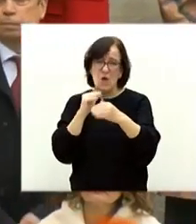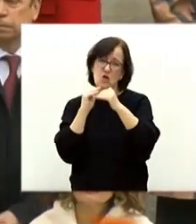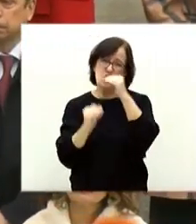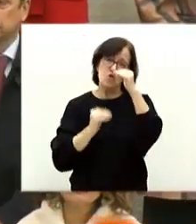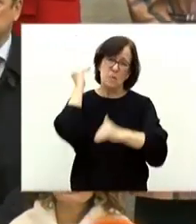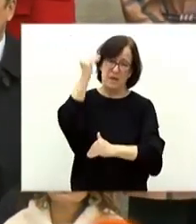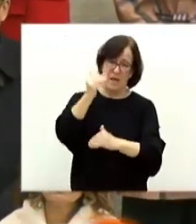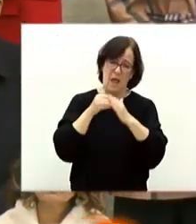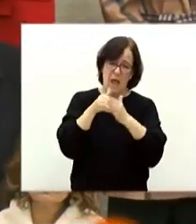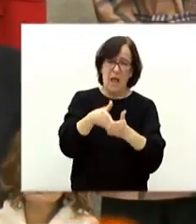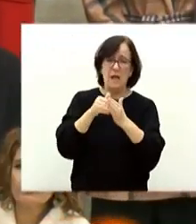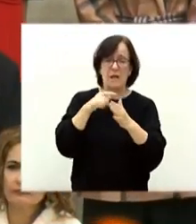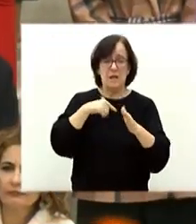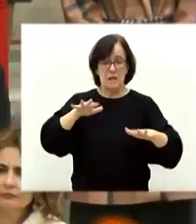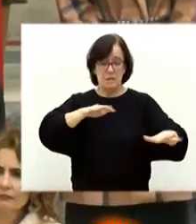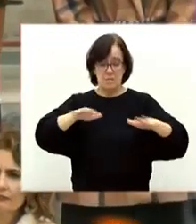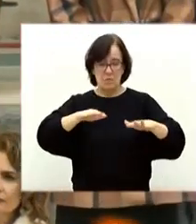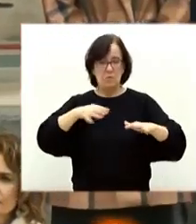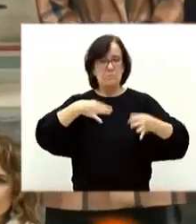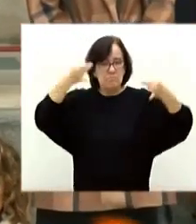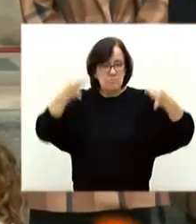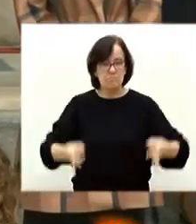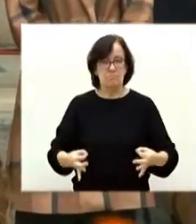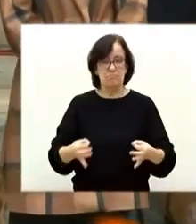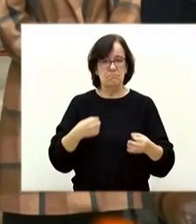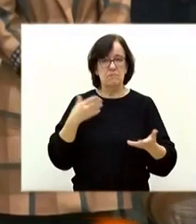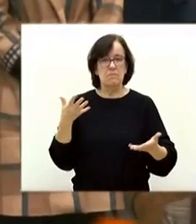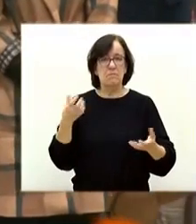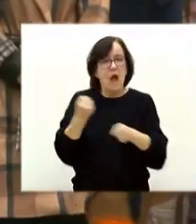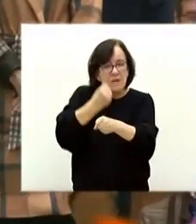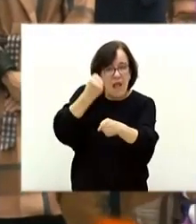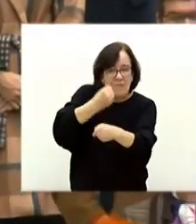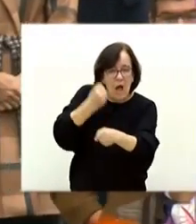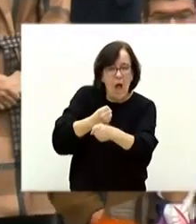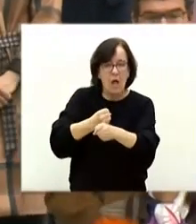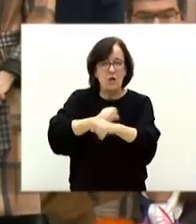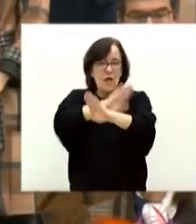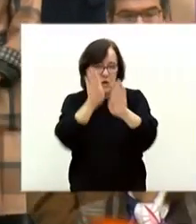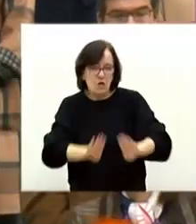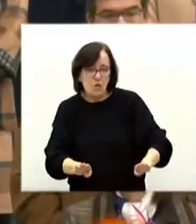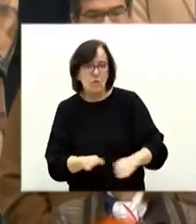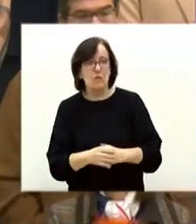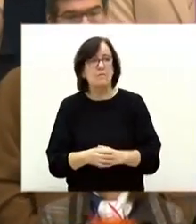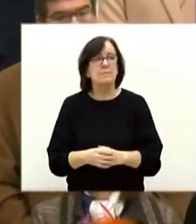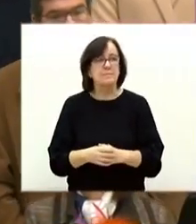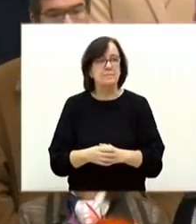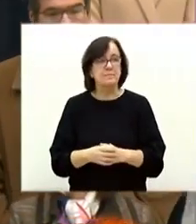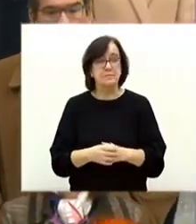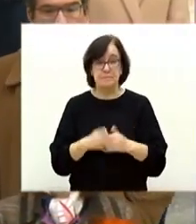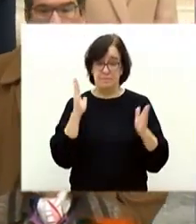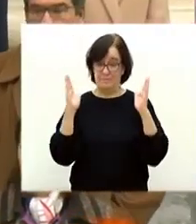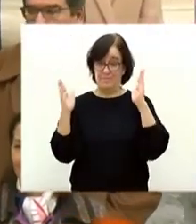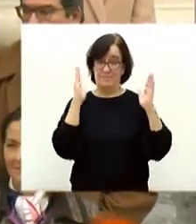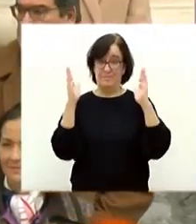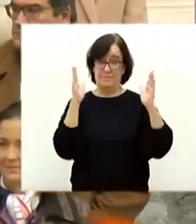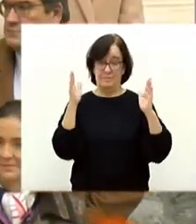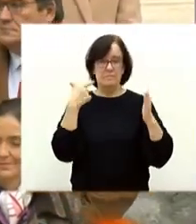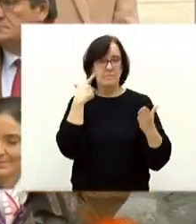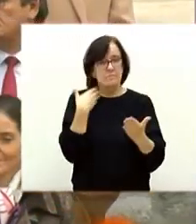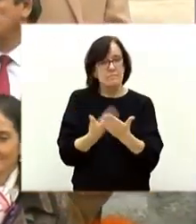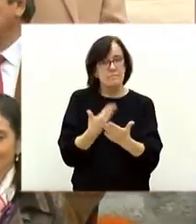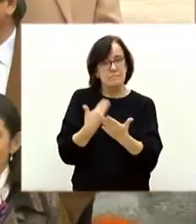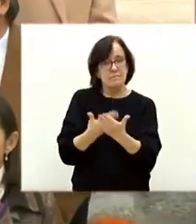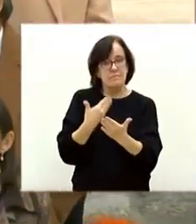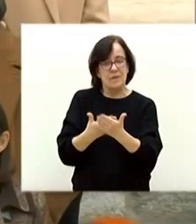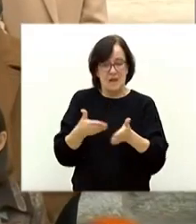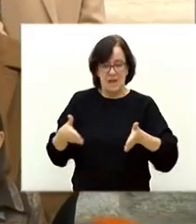son también los que nos mueven a la determinación, a la acción, a la resolución. En este tiempo hemos comprobado que